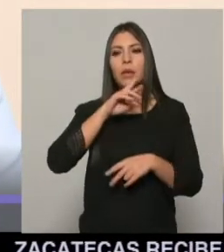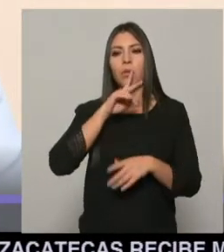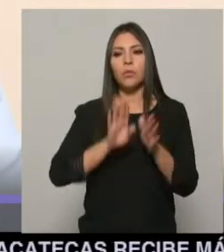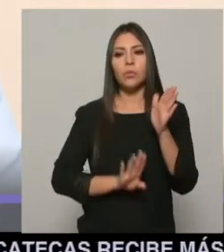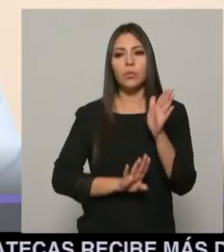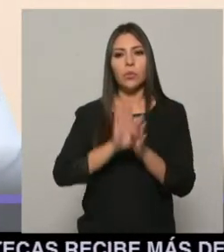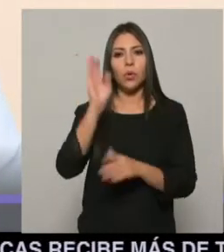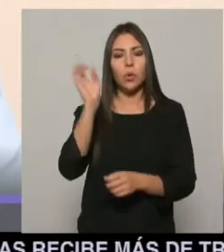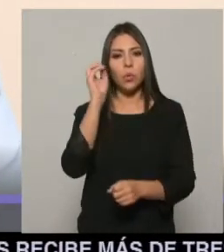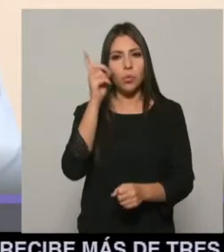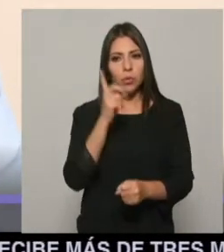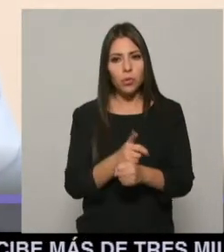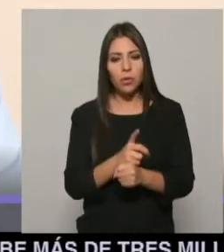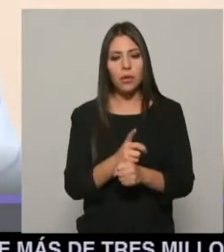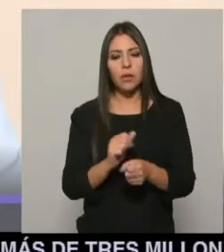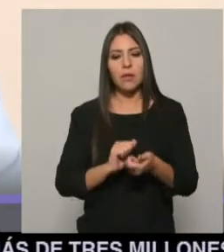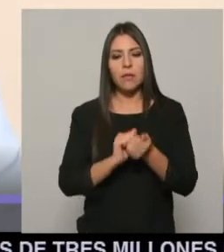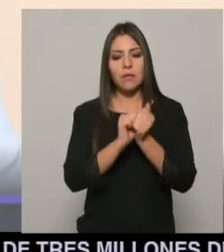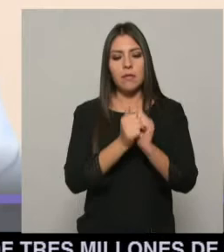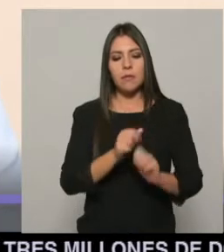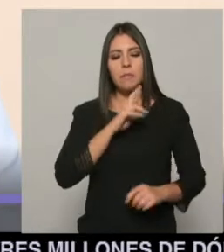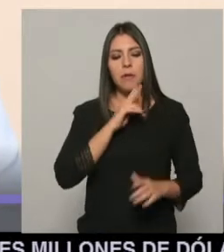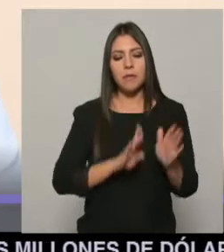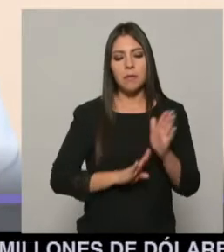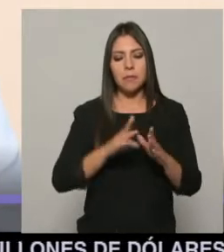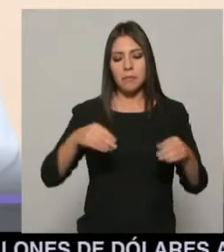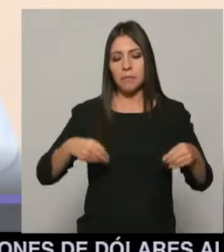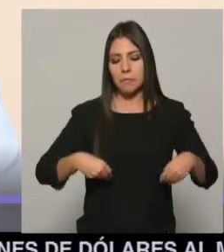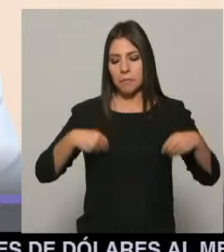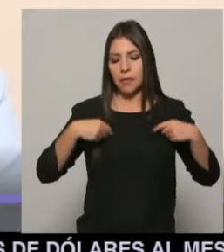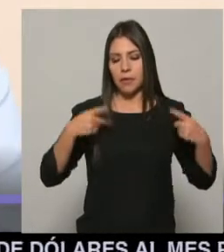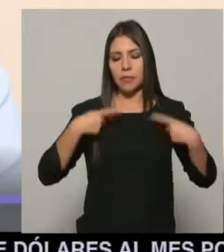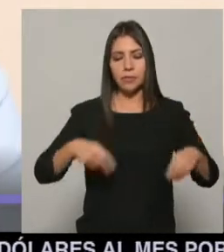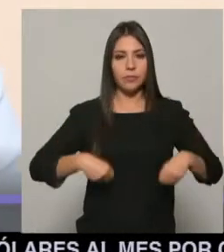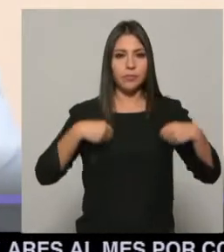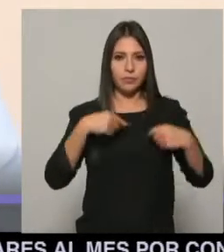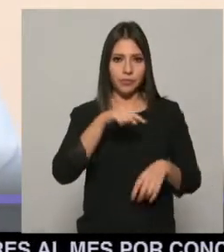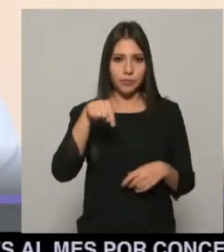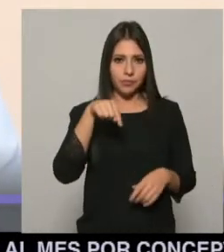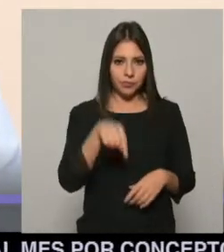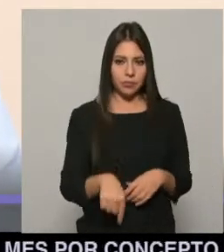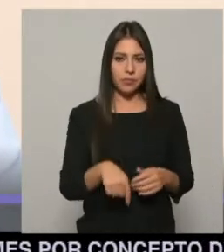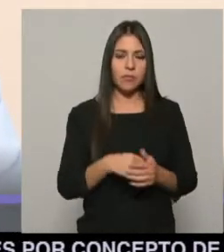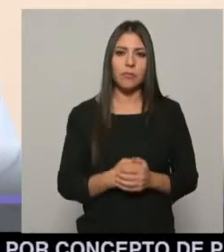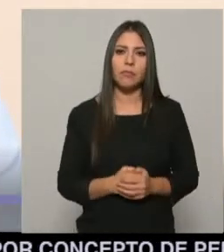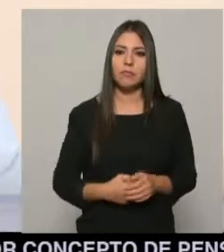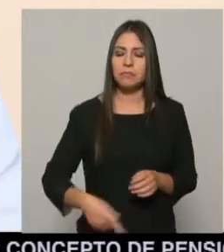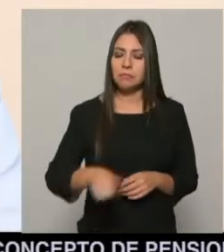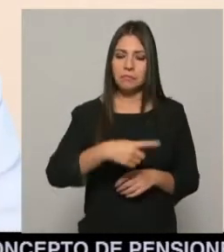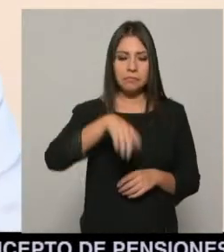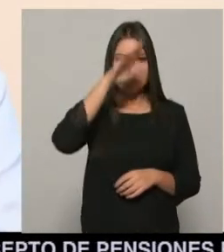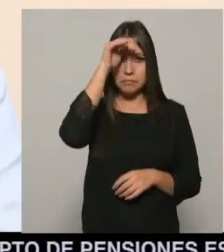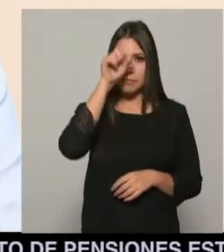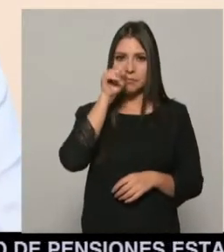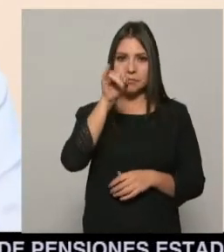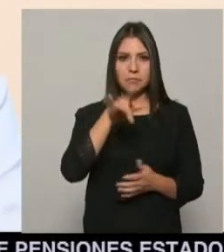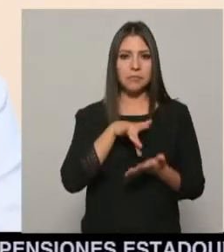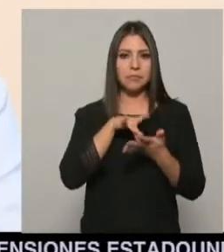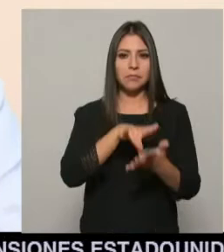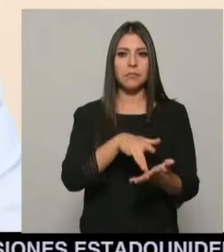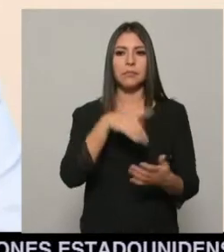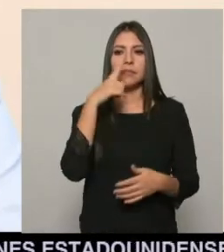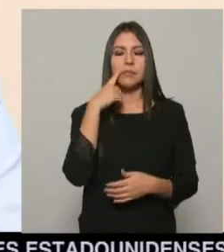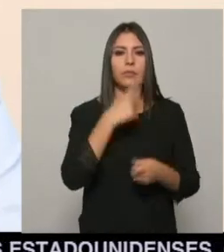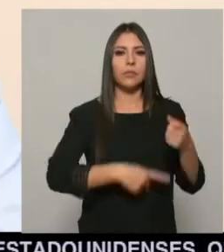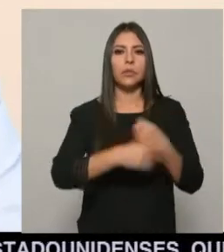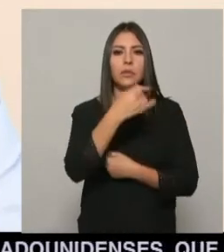permita poder generar mejores condiciones de vida para todas y todos quienes habitamos aquí. Acompañamos absolutamente el proyecto de Innovación y Esperanza